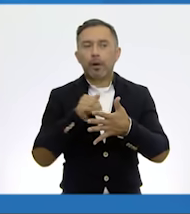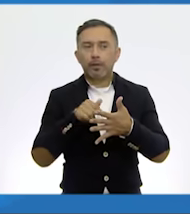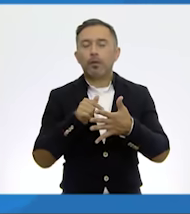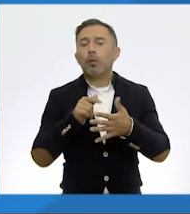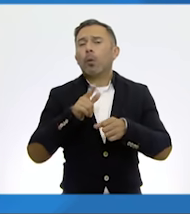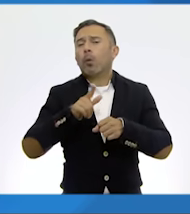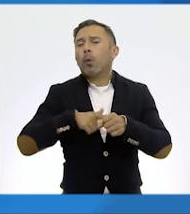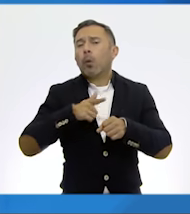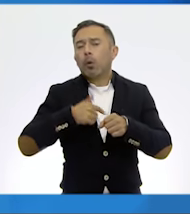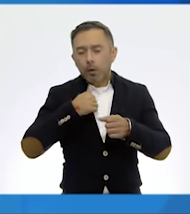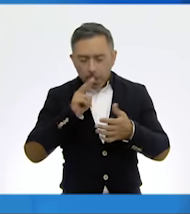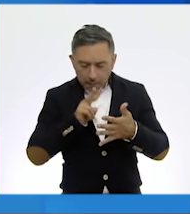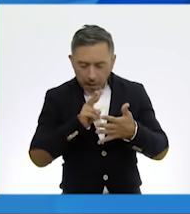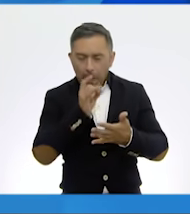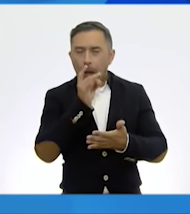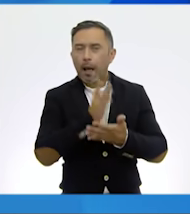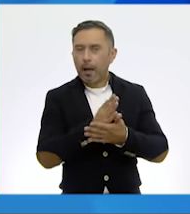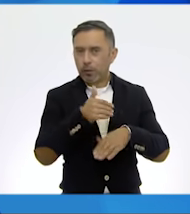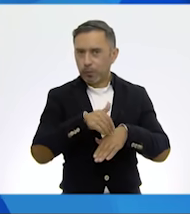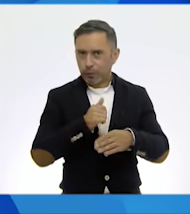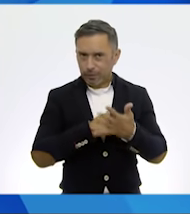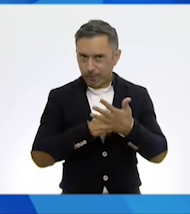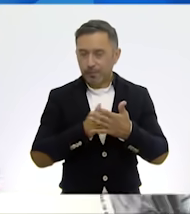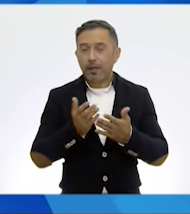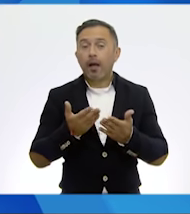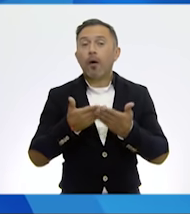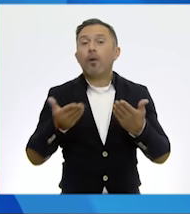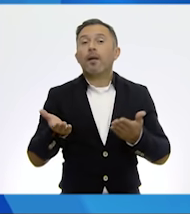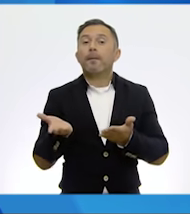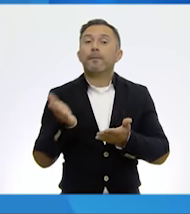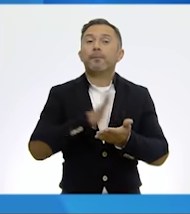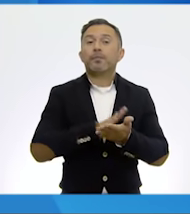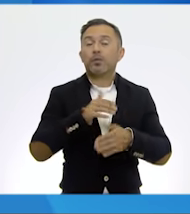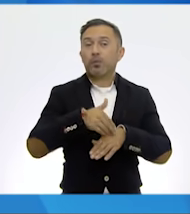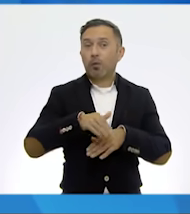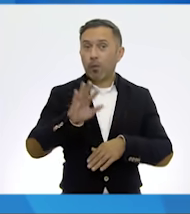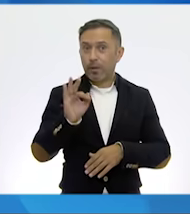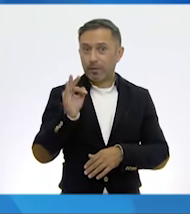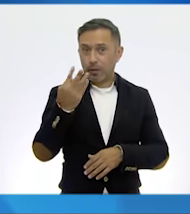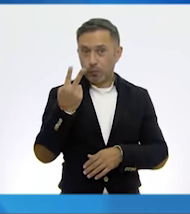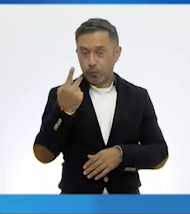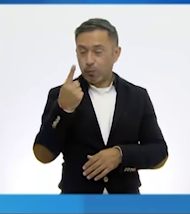vayas a identificar las imágenes. Vamos a ver la página 41, si encontramos alguno de estos.